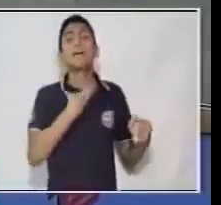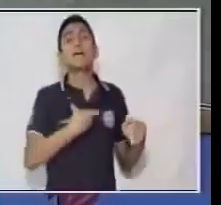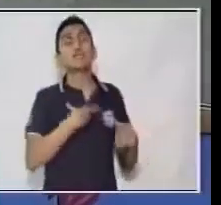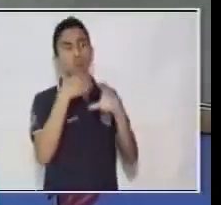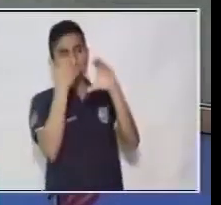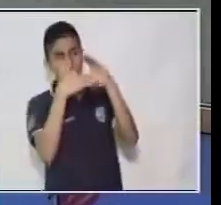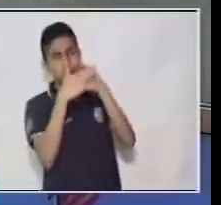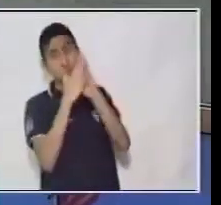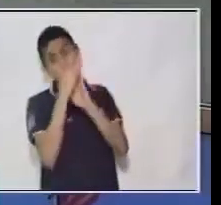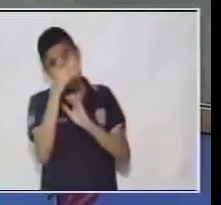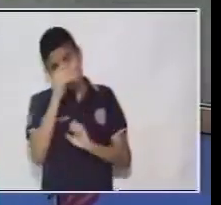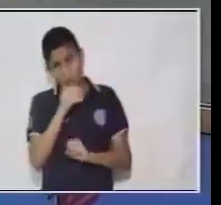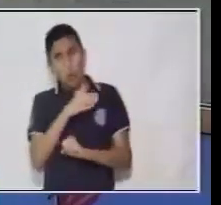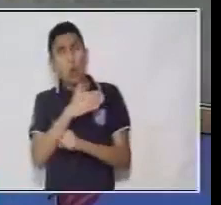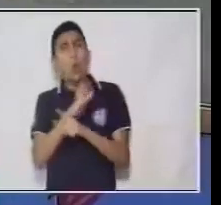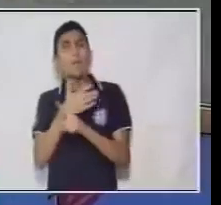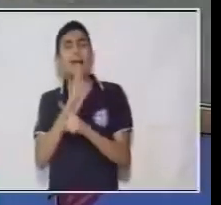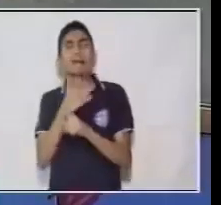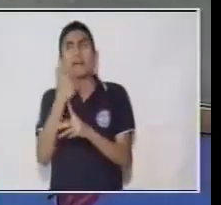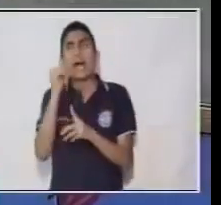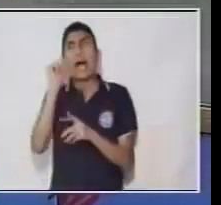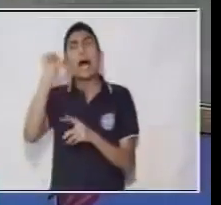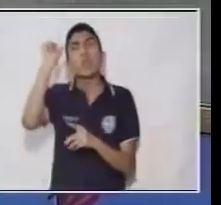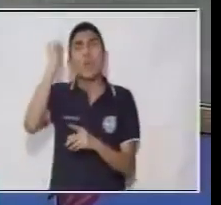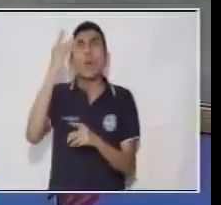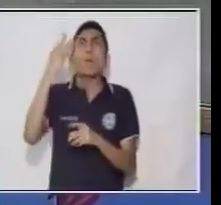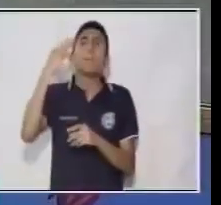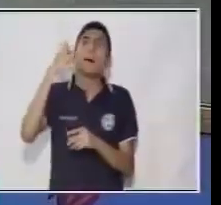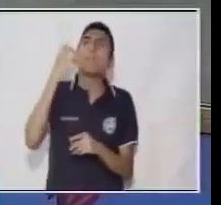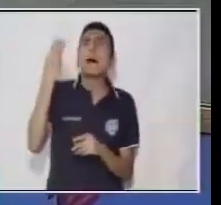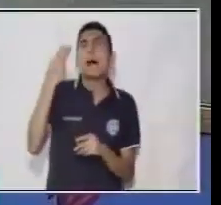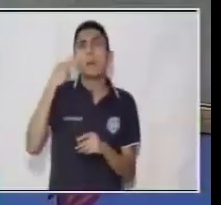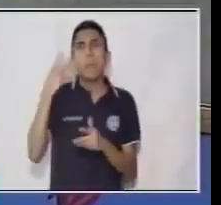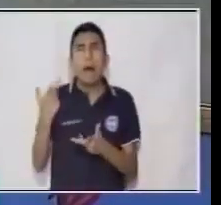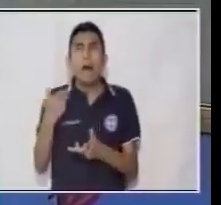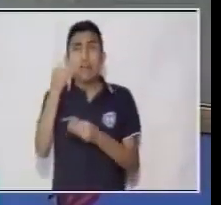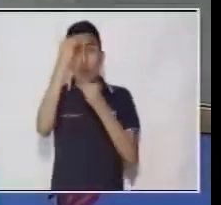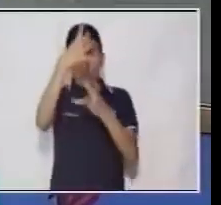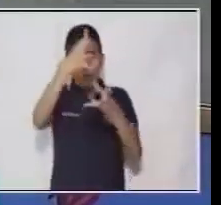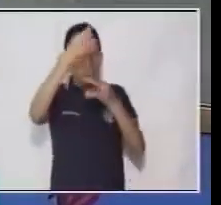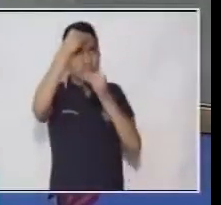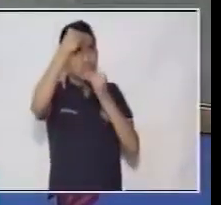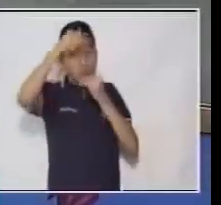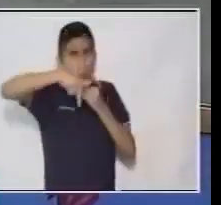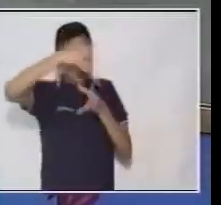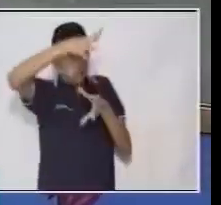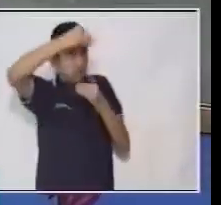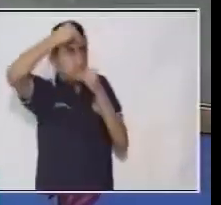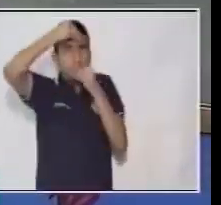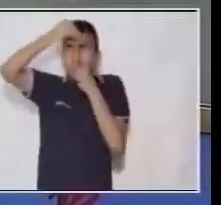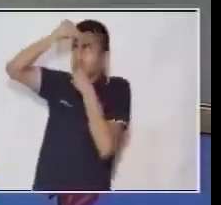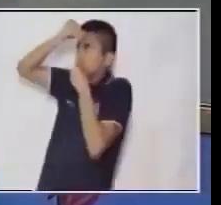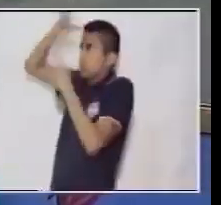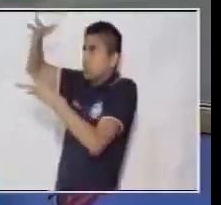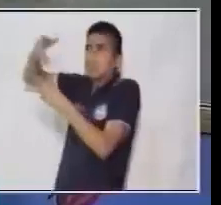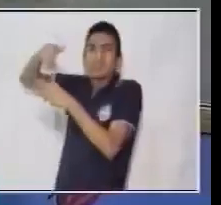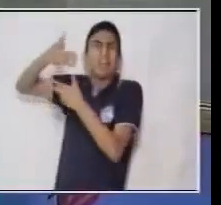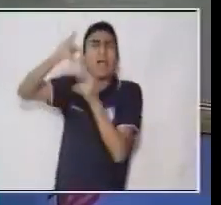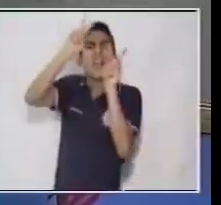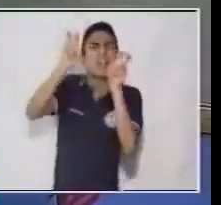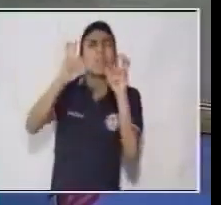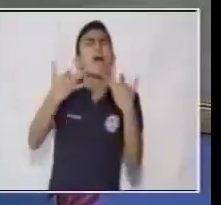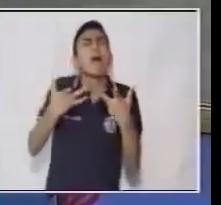Comparte con algún adulto o con otra persona en casa lo que aprendiste. Aprendimos sobre los